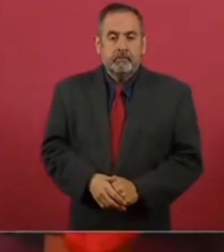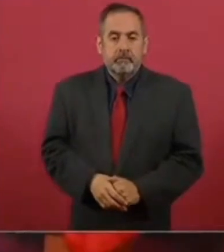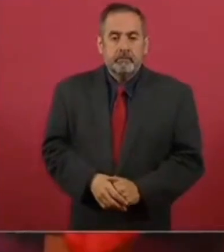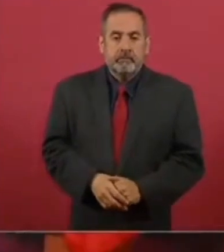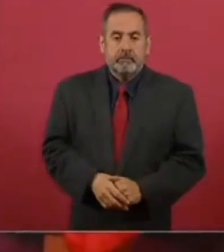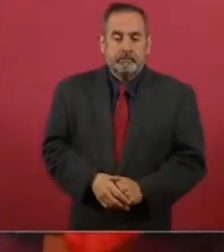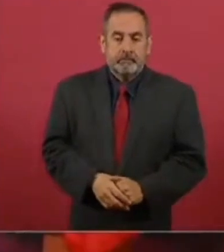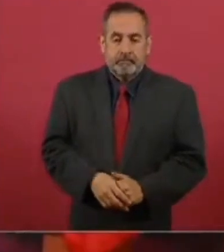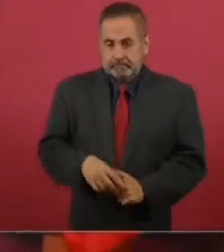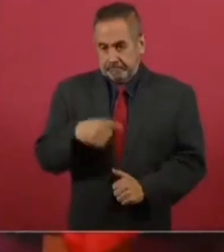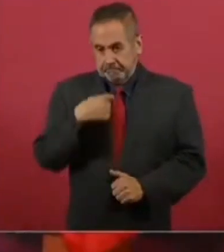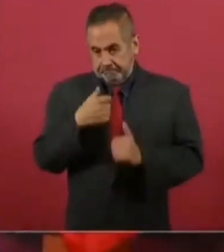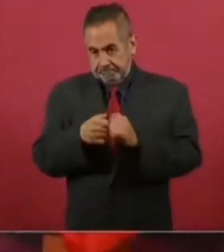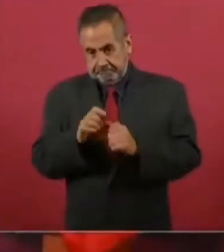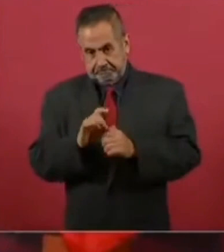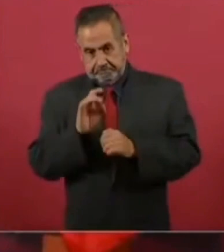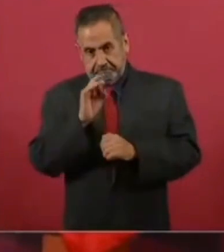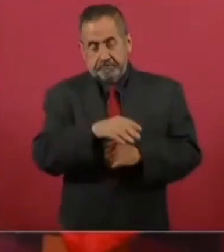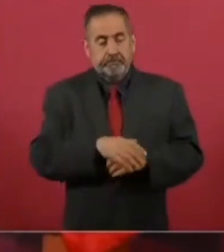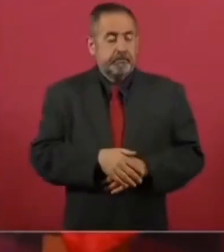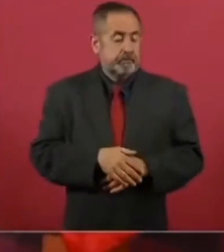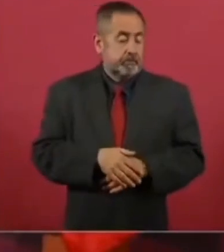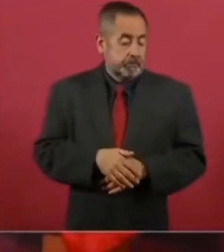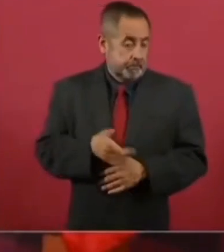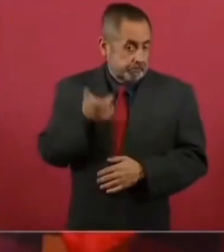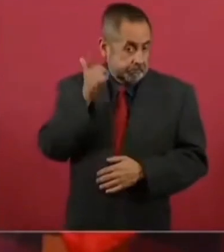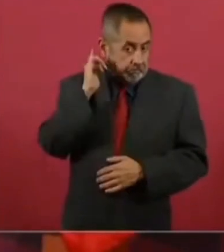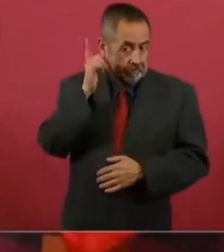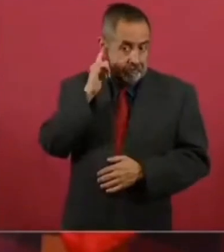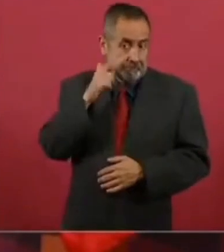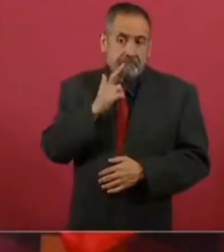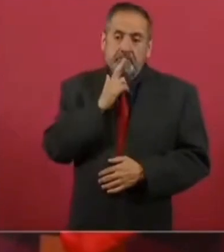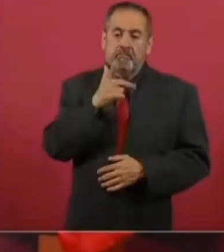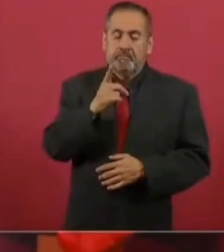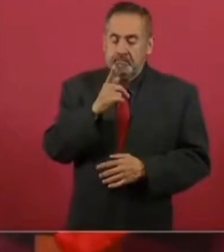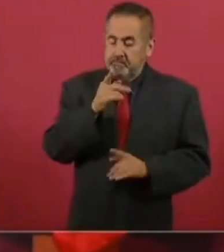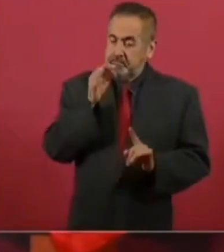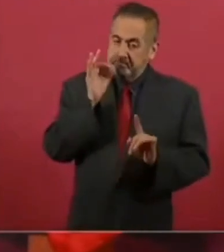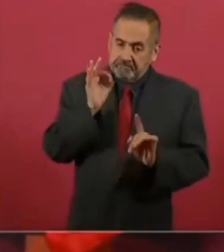sería excepcional, que es lo que hay que buscar,